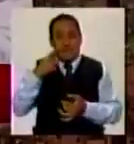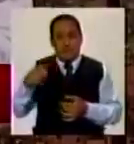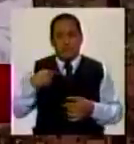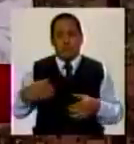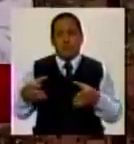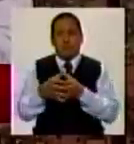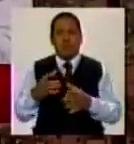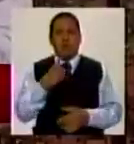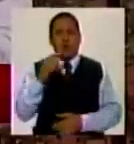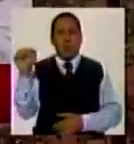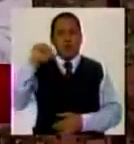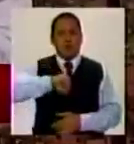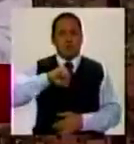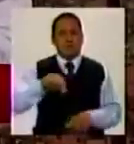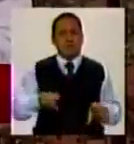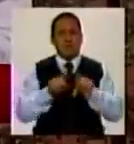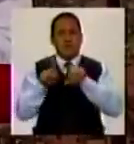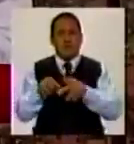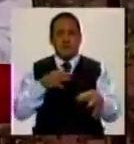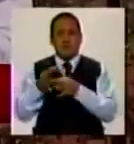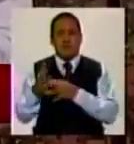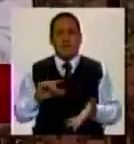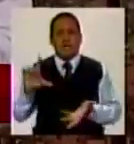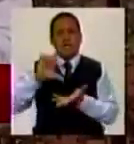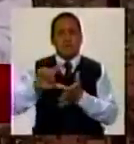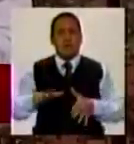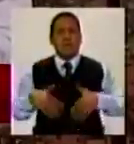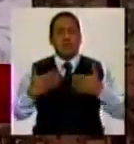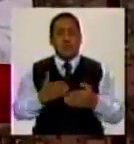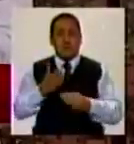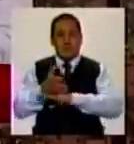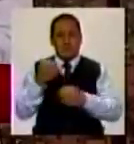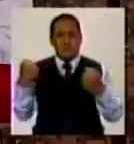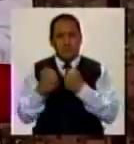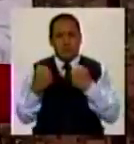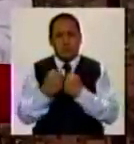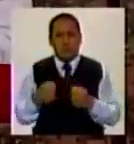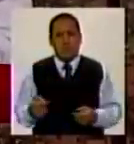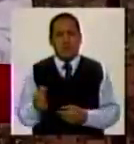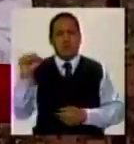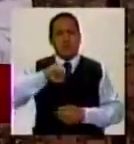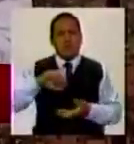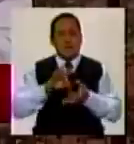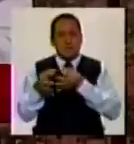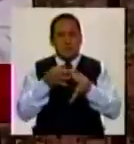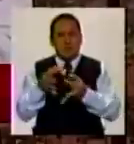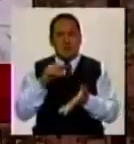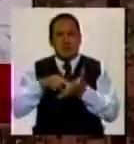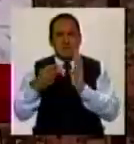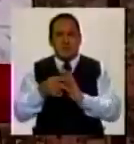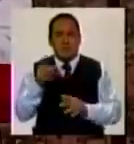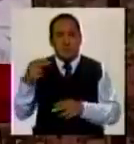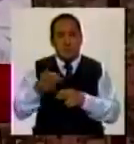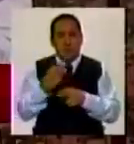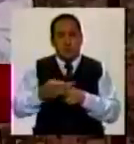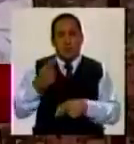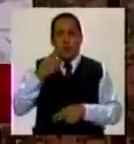comunista. Entonces los que dicen que Lima se podría enfrentar al comunismo, que consideren bien qué están haciendo. Si votan por el